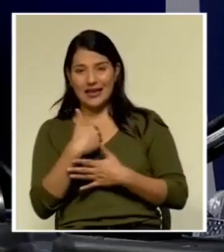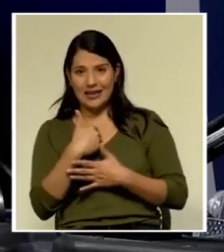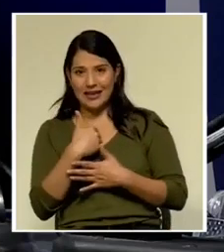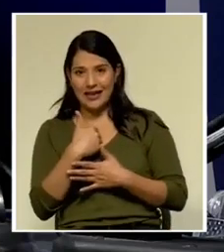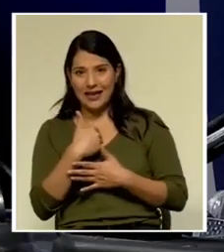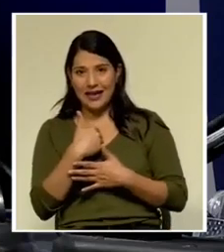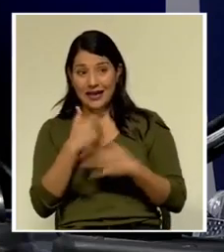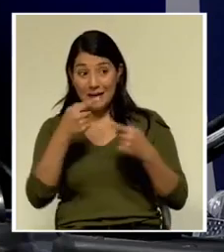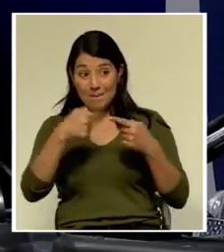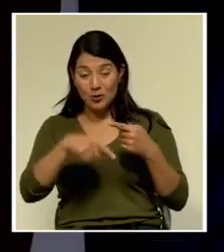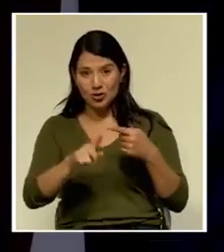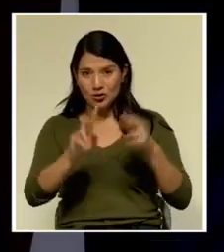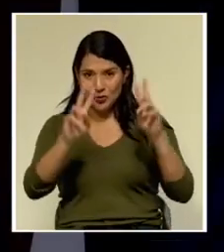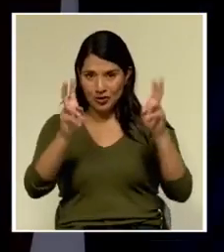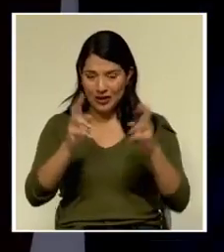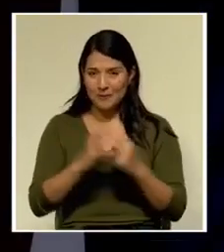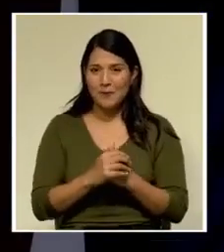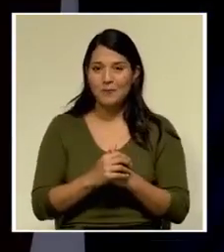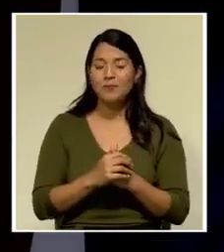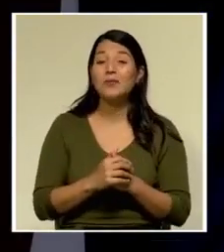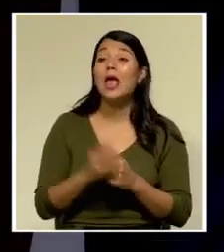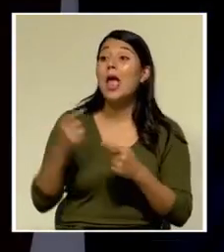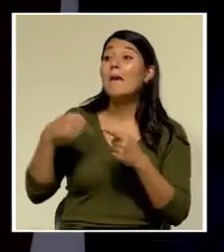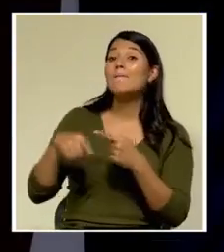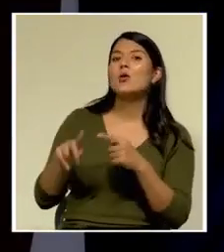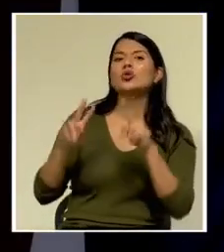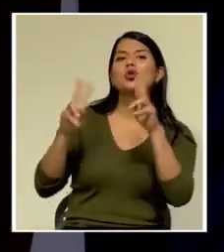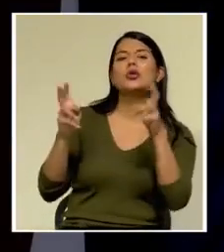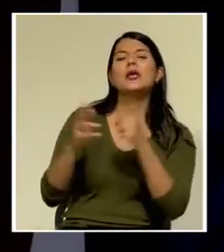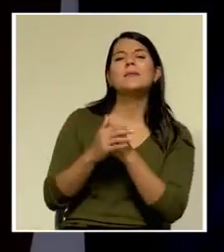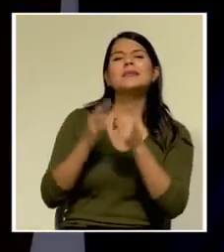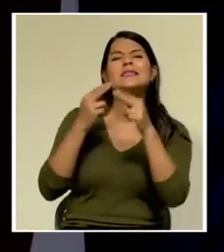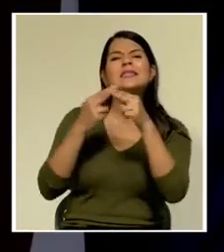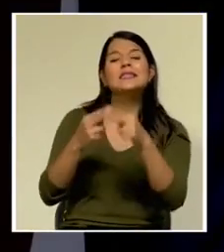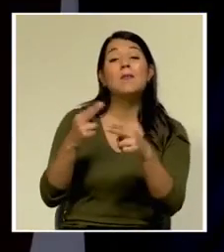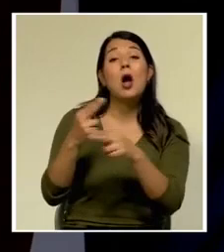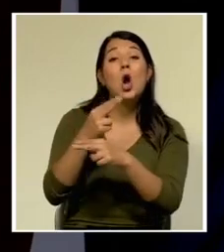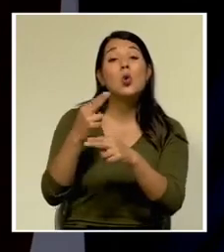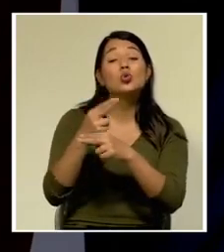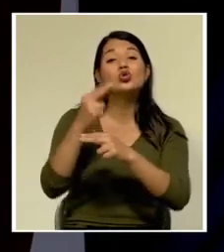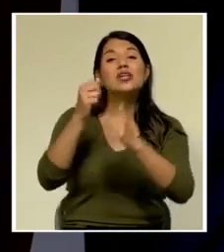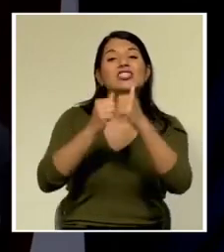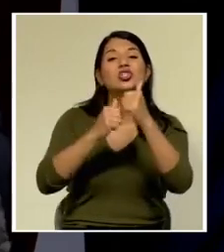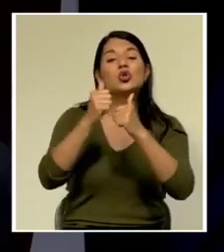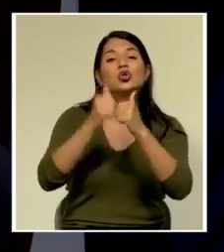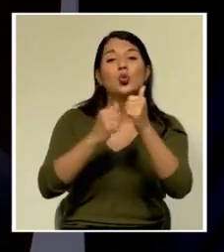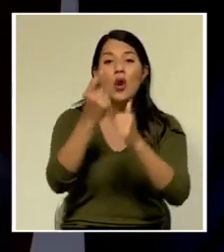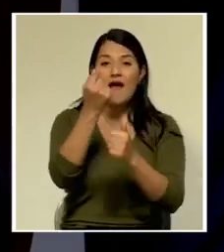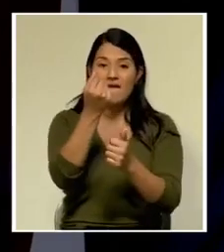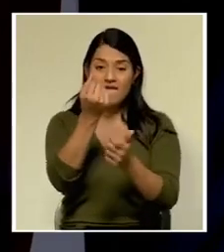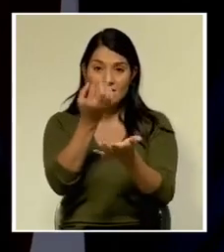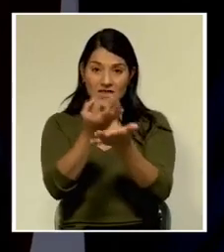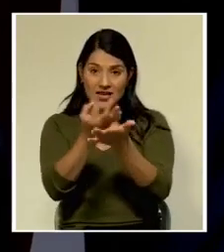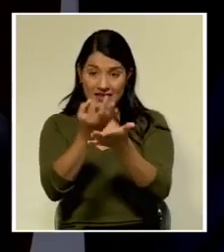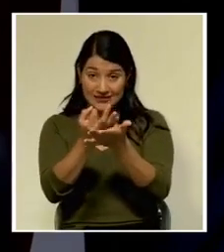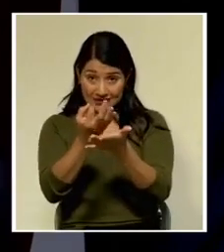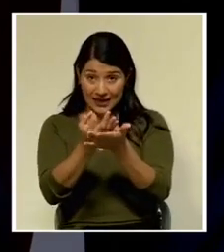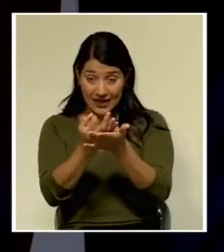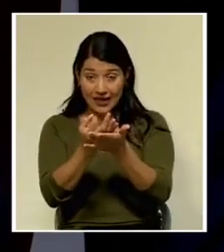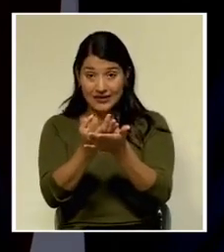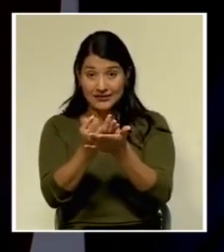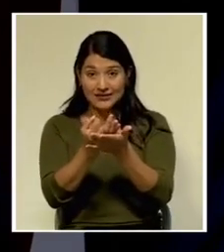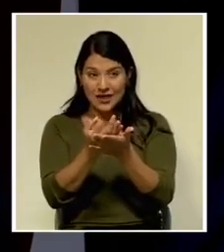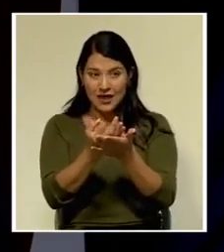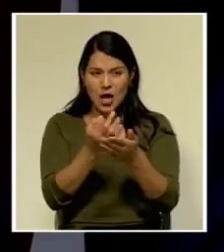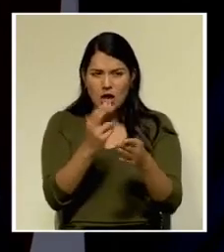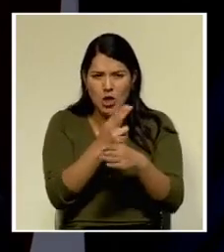del siguiente tema. El siguiente tema es el uso de estructuras financieras paralelas que funcionan en